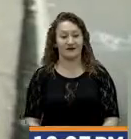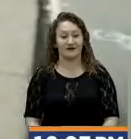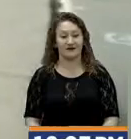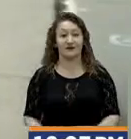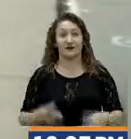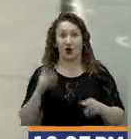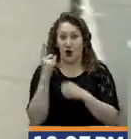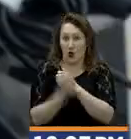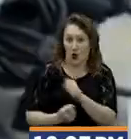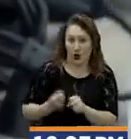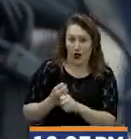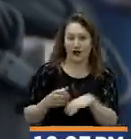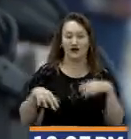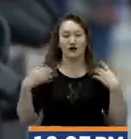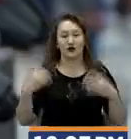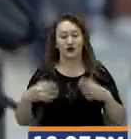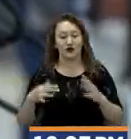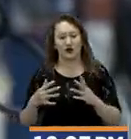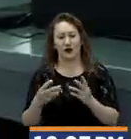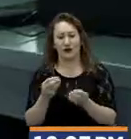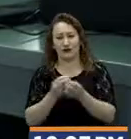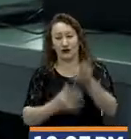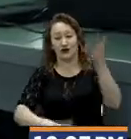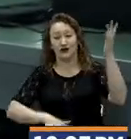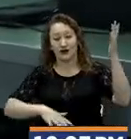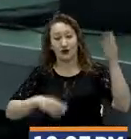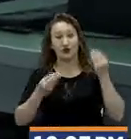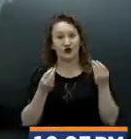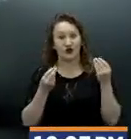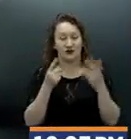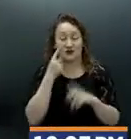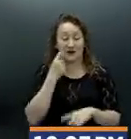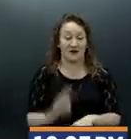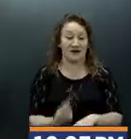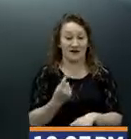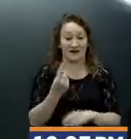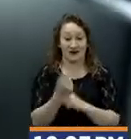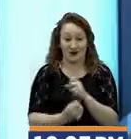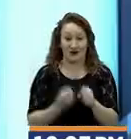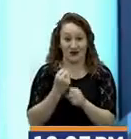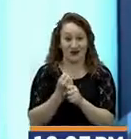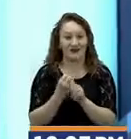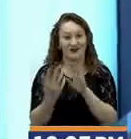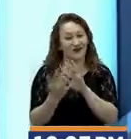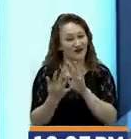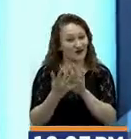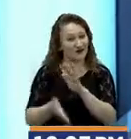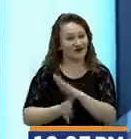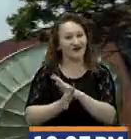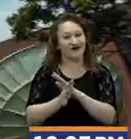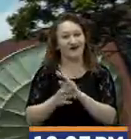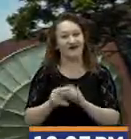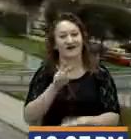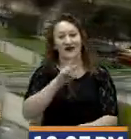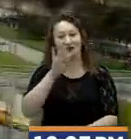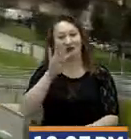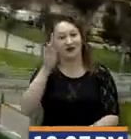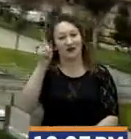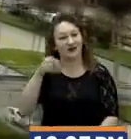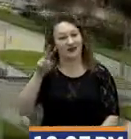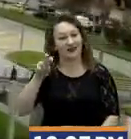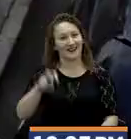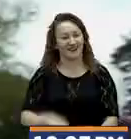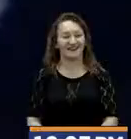Un año que nos ha alcanzado para tanto y que apenas es el primero. Seguiremos conectados 24/7.